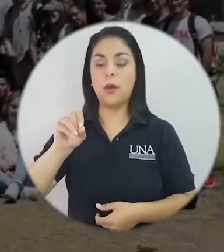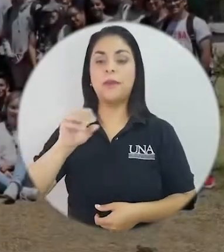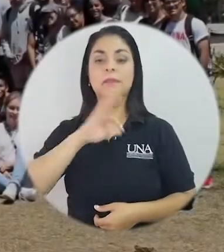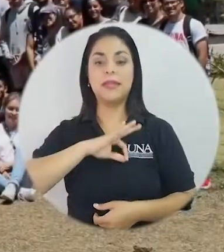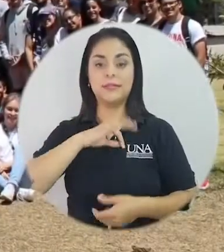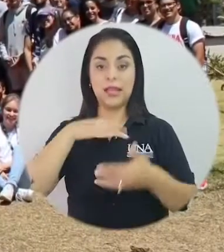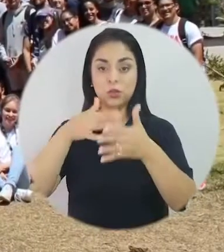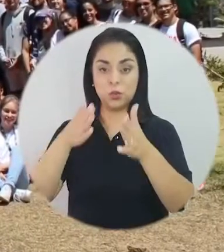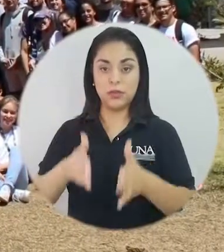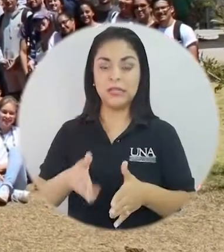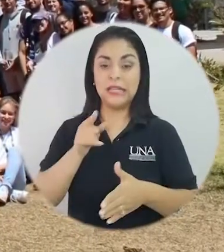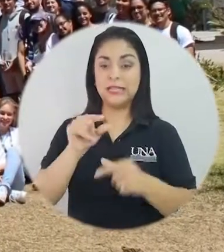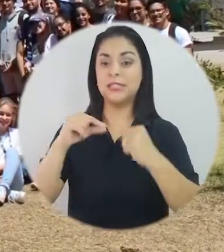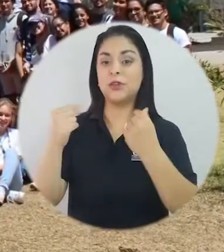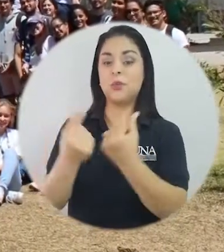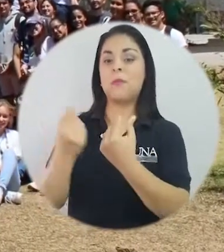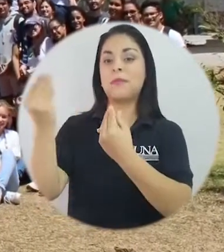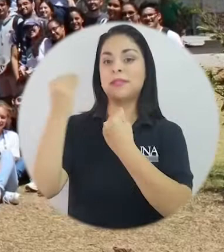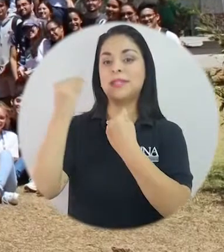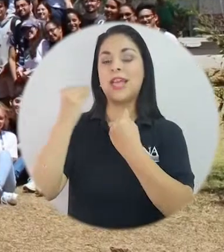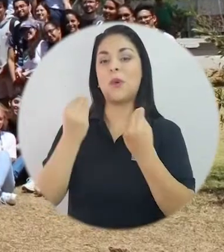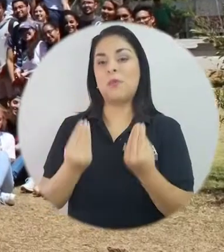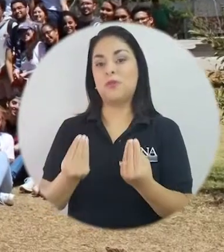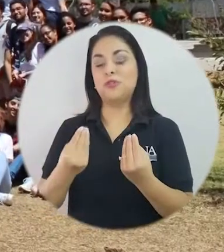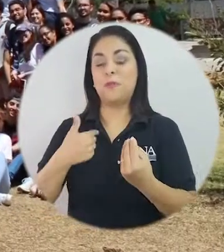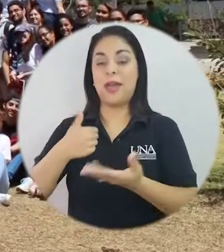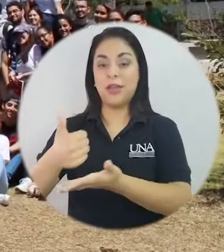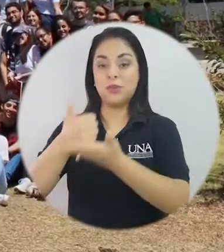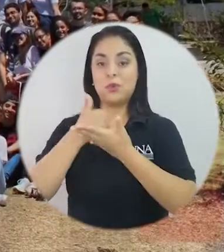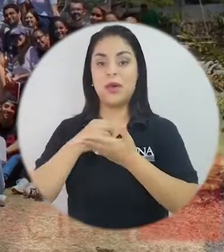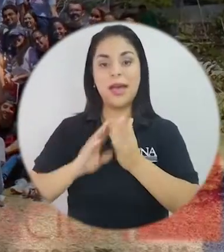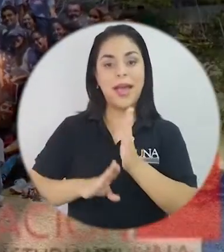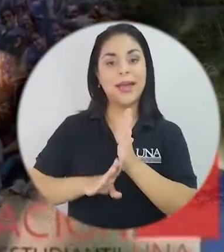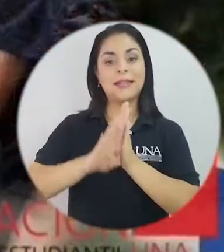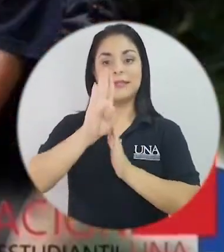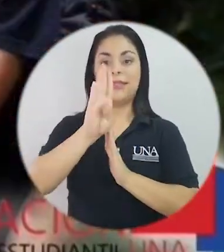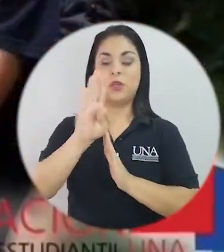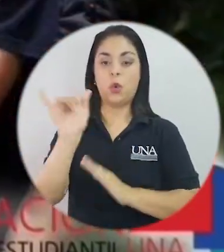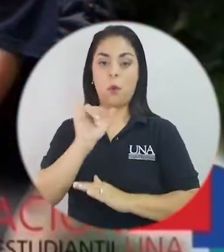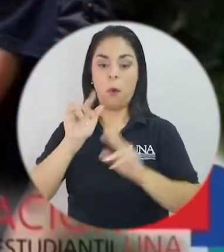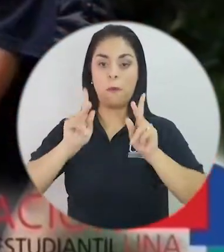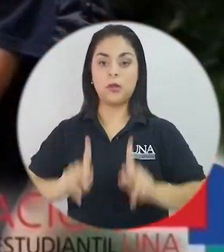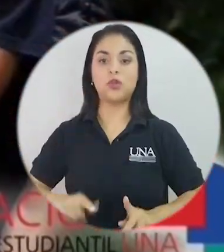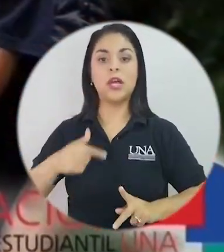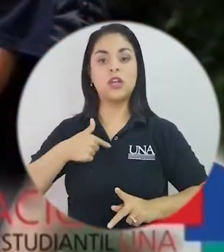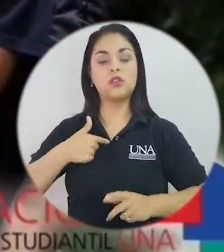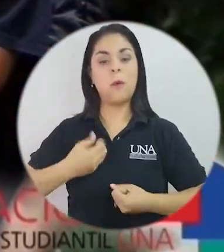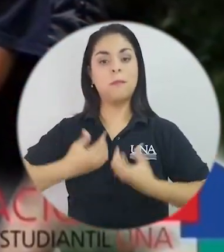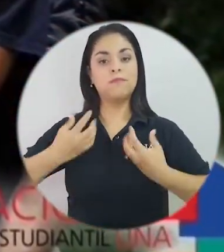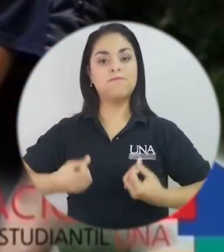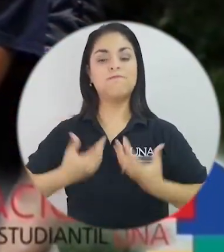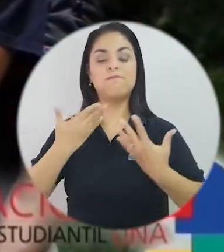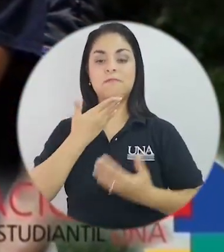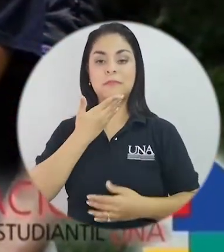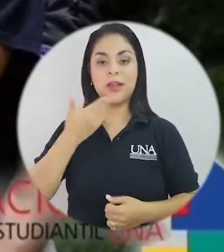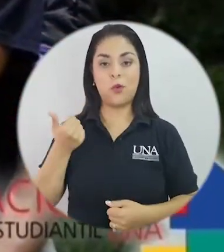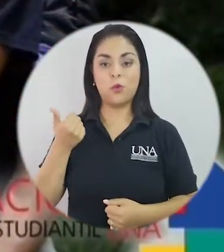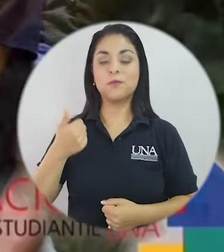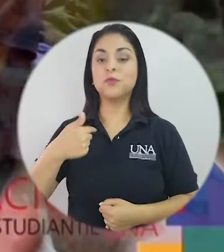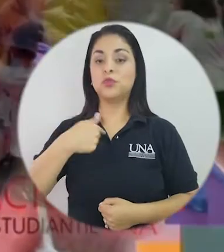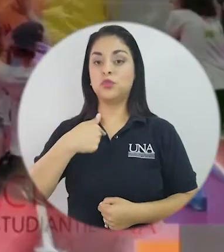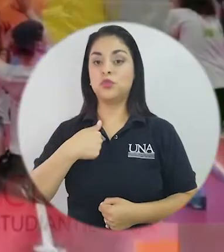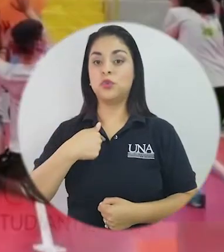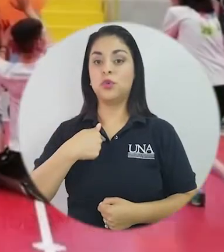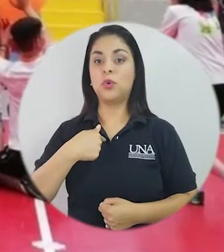este grupo me ha enseñado mucho, me ha ayudado a crecer como persona, me he desenvuelto mucho mejor. Soy